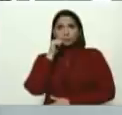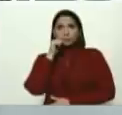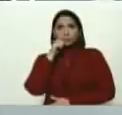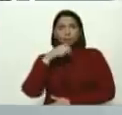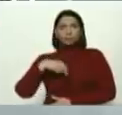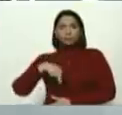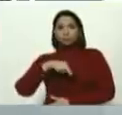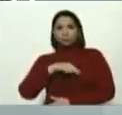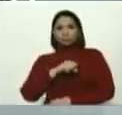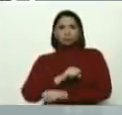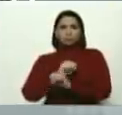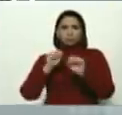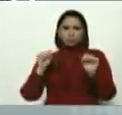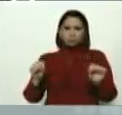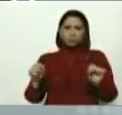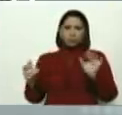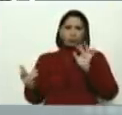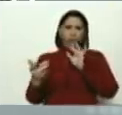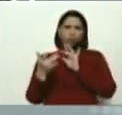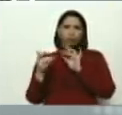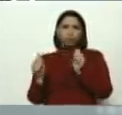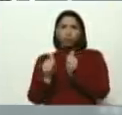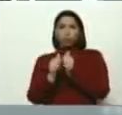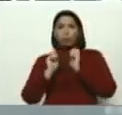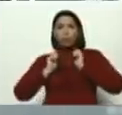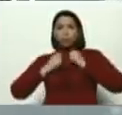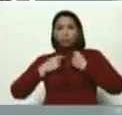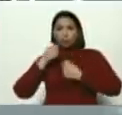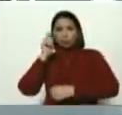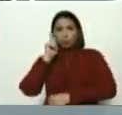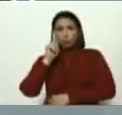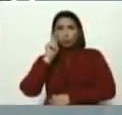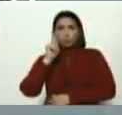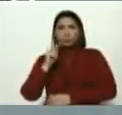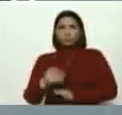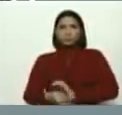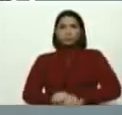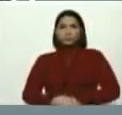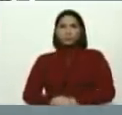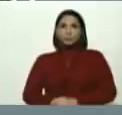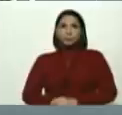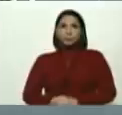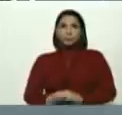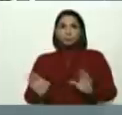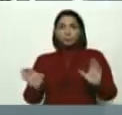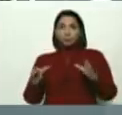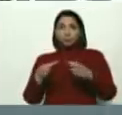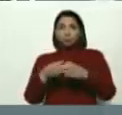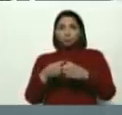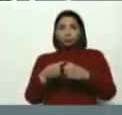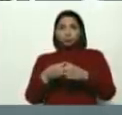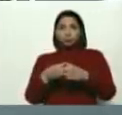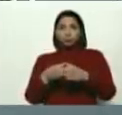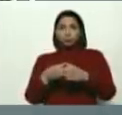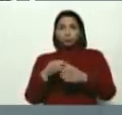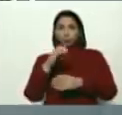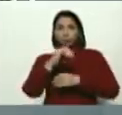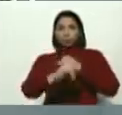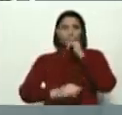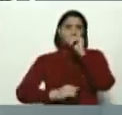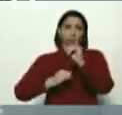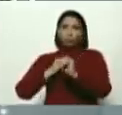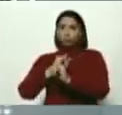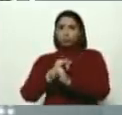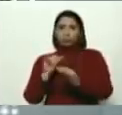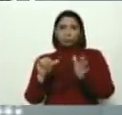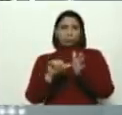Estuvimos temprano en un contacto con Aristóbulo y la reunión internacional, donde estaban